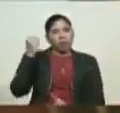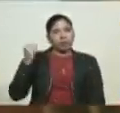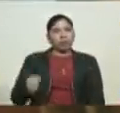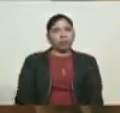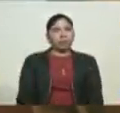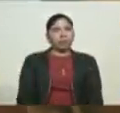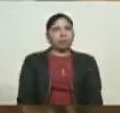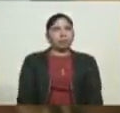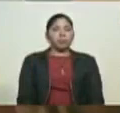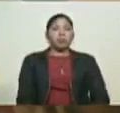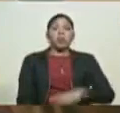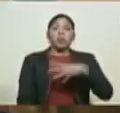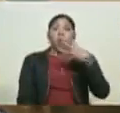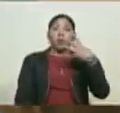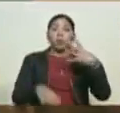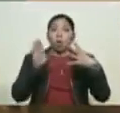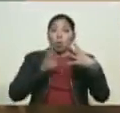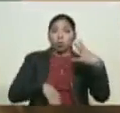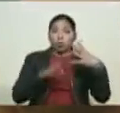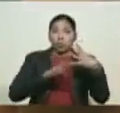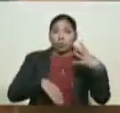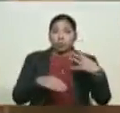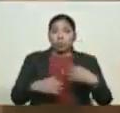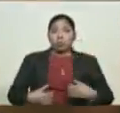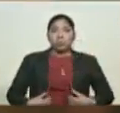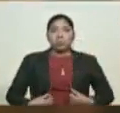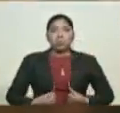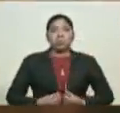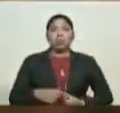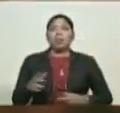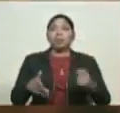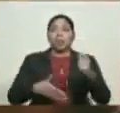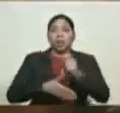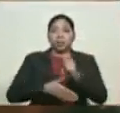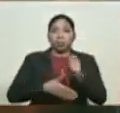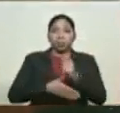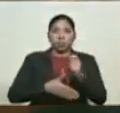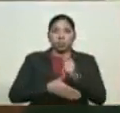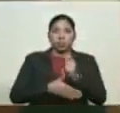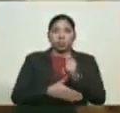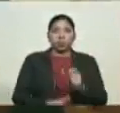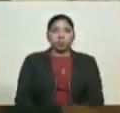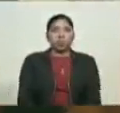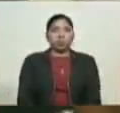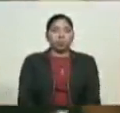La cuarta y última pregunta la realiza Madeleine García por Telesur.